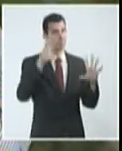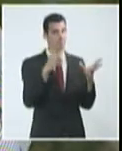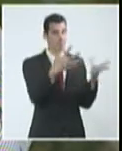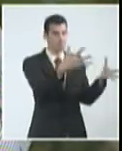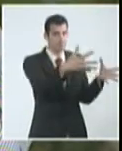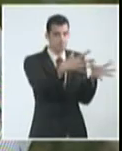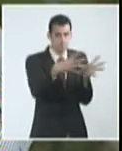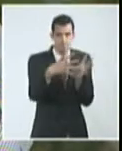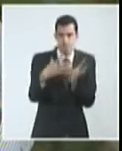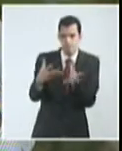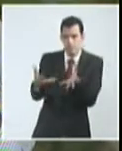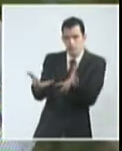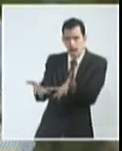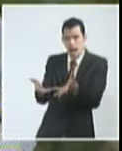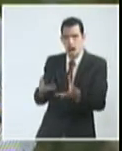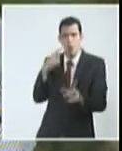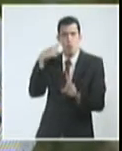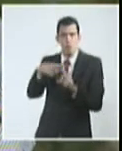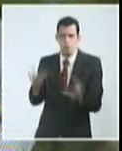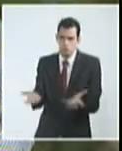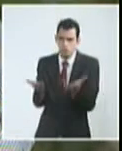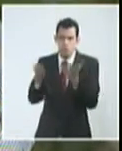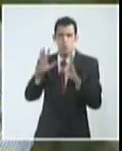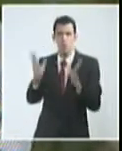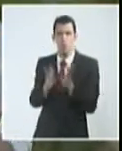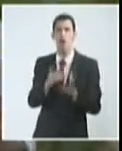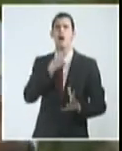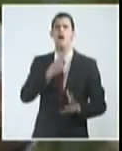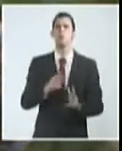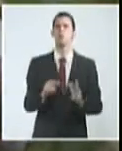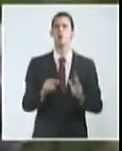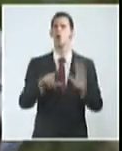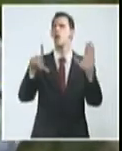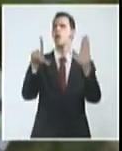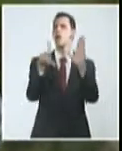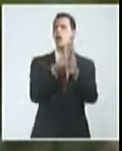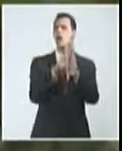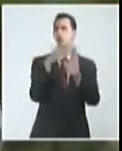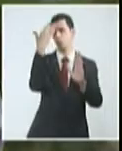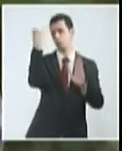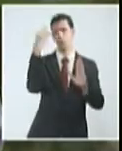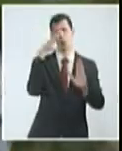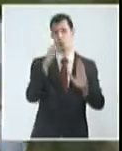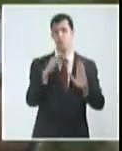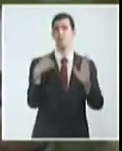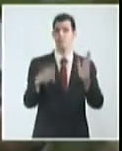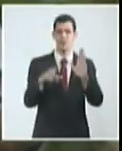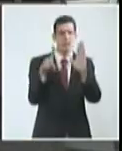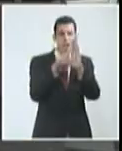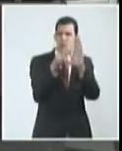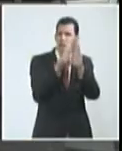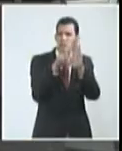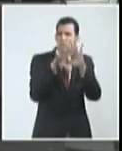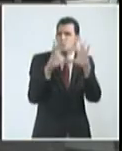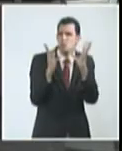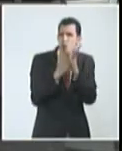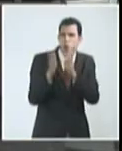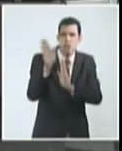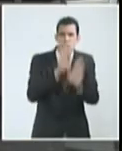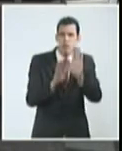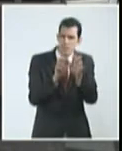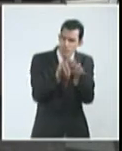las leyes y de las normas jurídicas en su proceso de creación normativa para que surjan robustas. Este mismo palacio, alguna